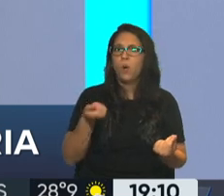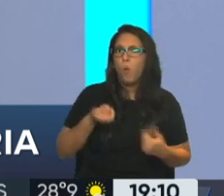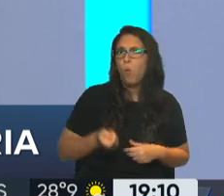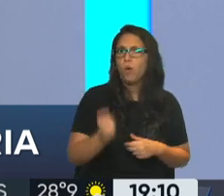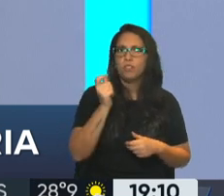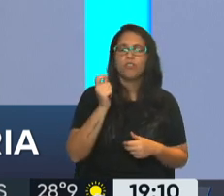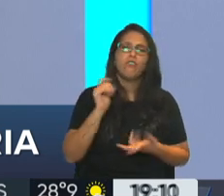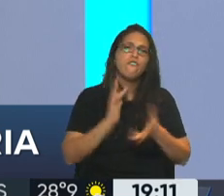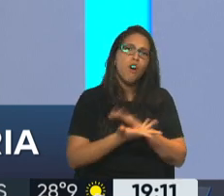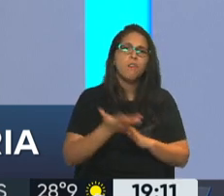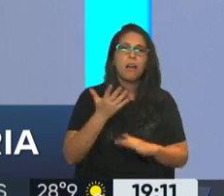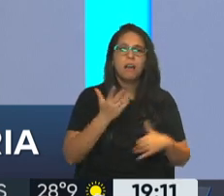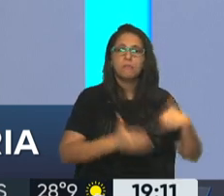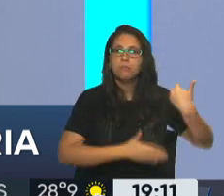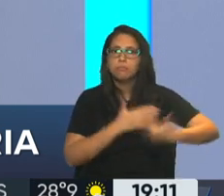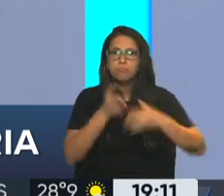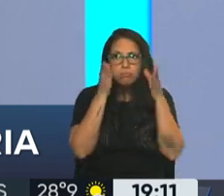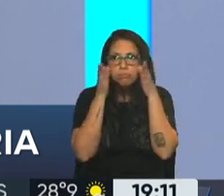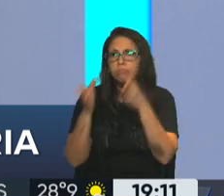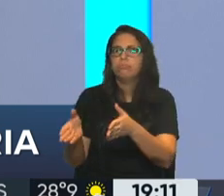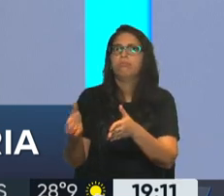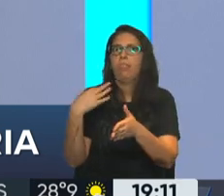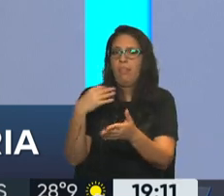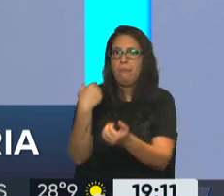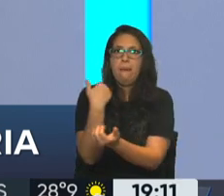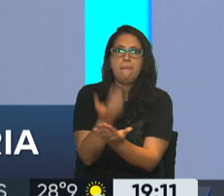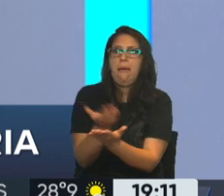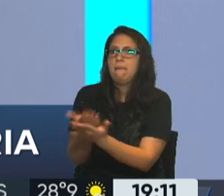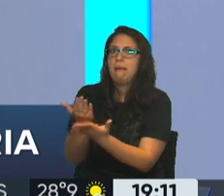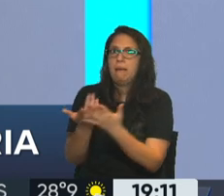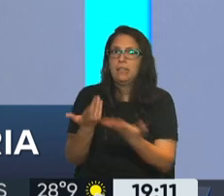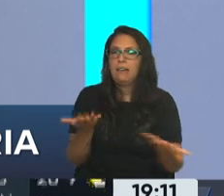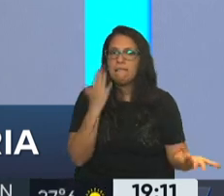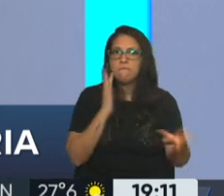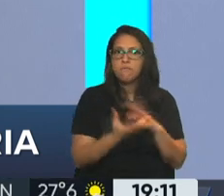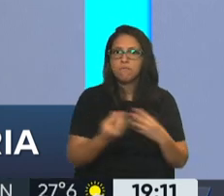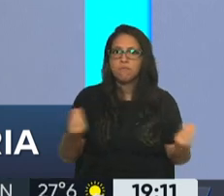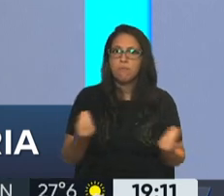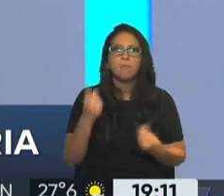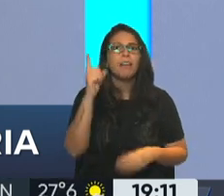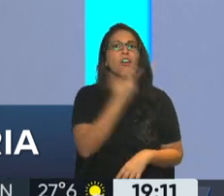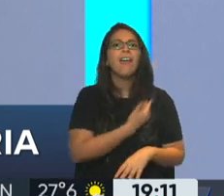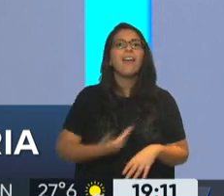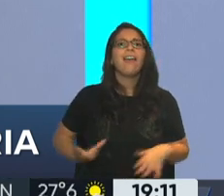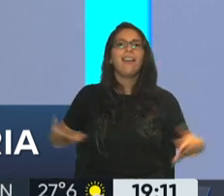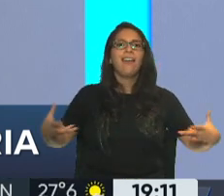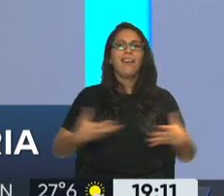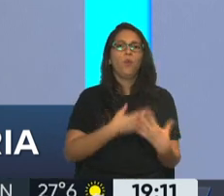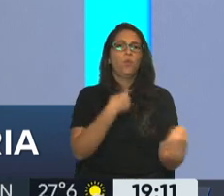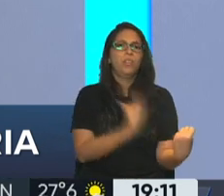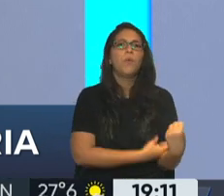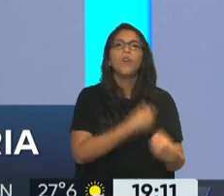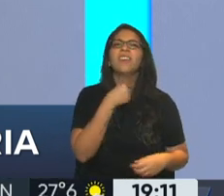frente que tiene que atender ahora mi ley pero fíjate que el objetivo del del ejecutivo es seguir